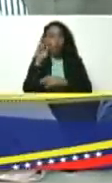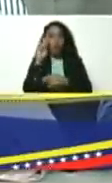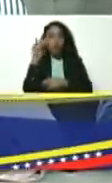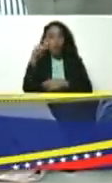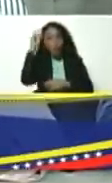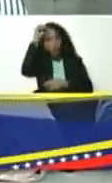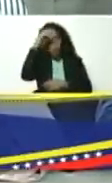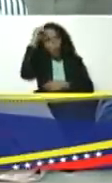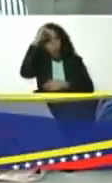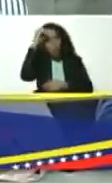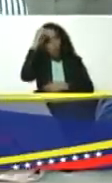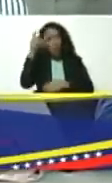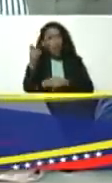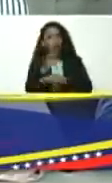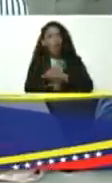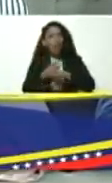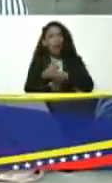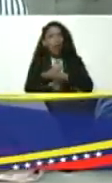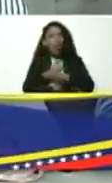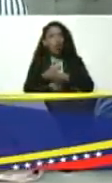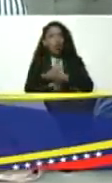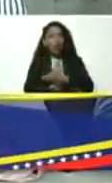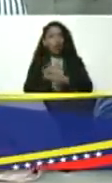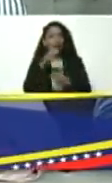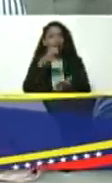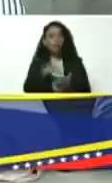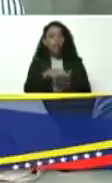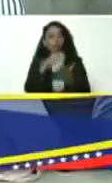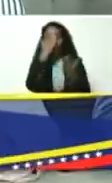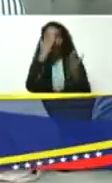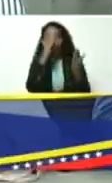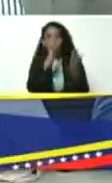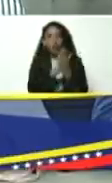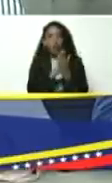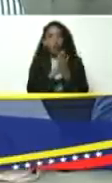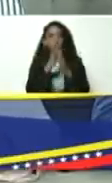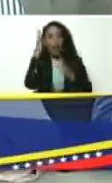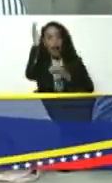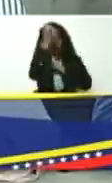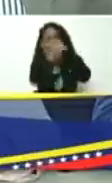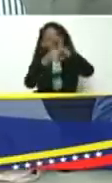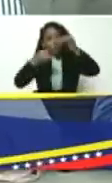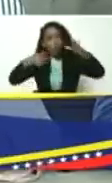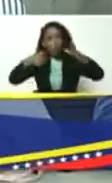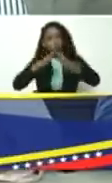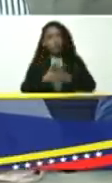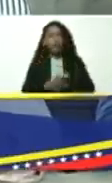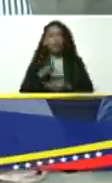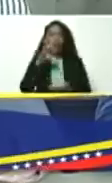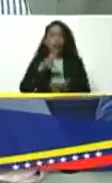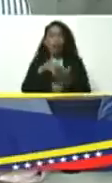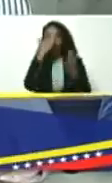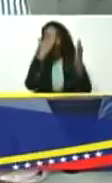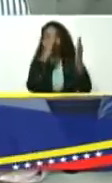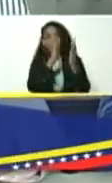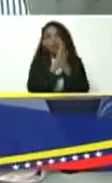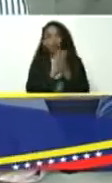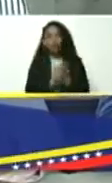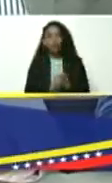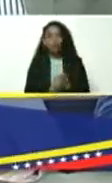del gobernador del estado fronterizo de amazonas el estado fronterizo